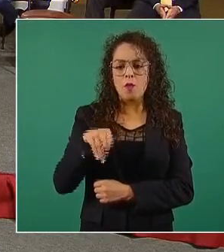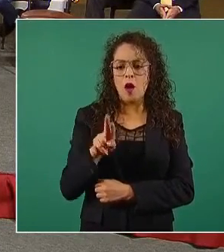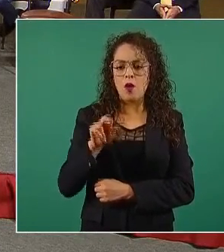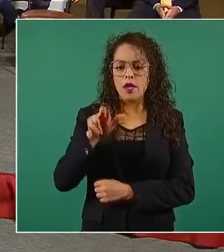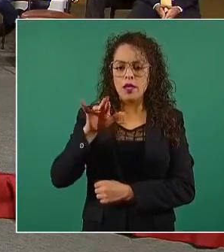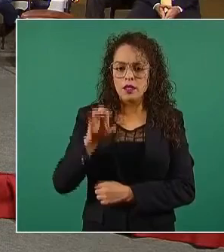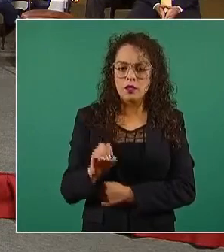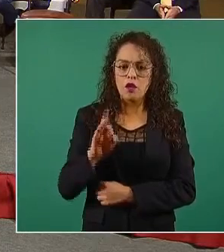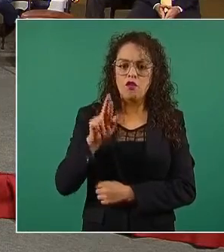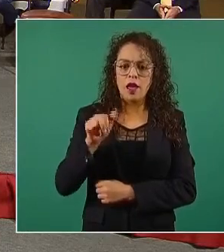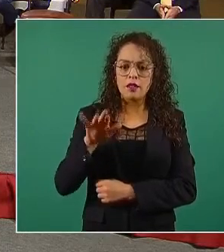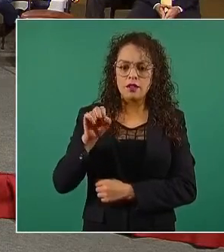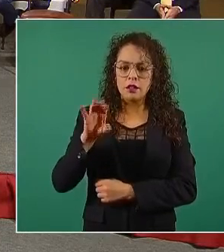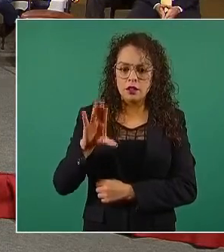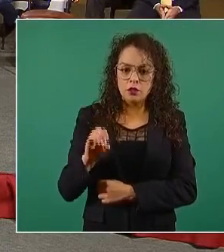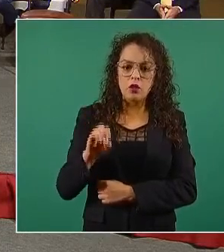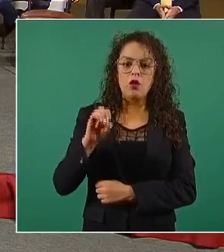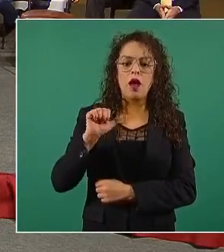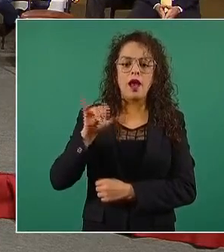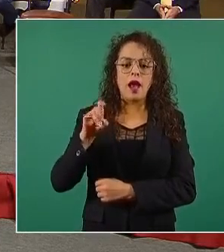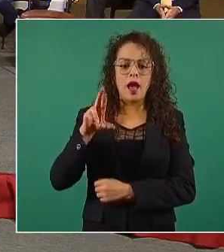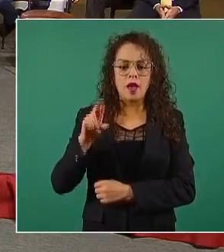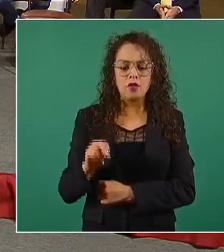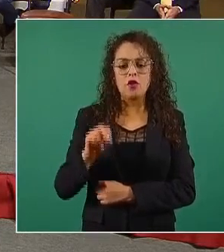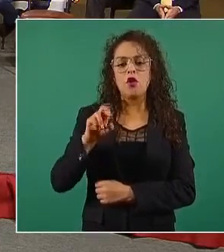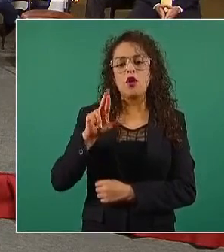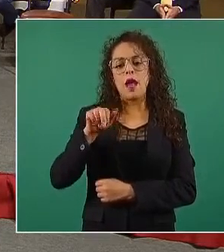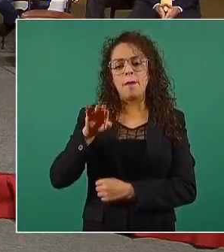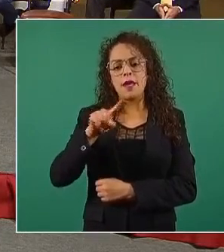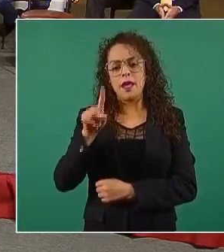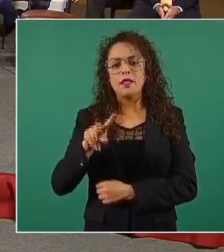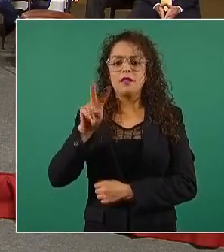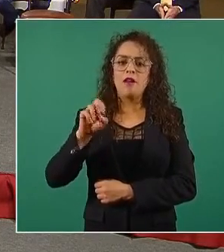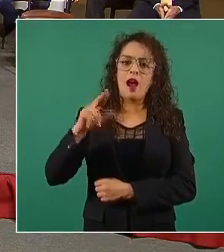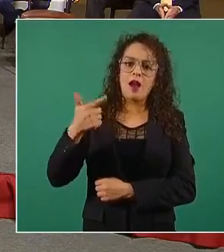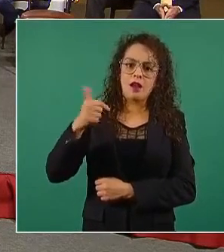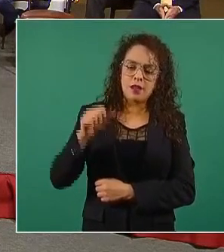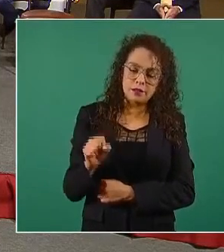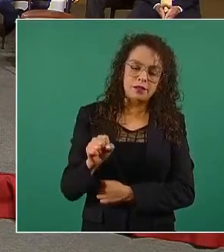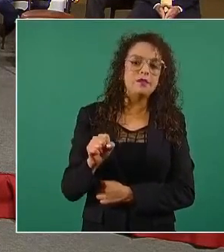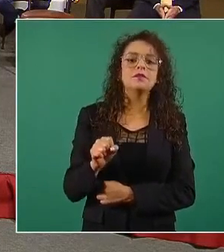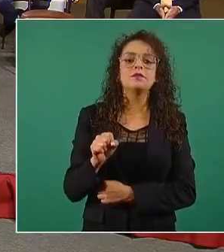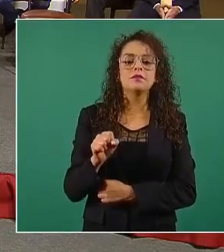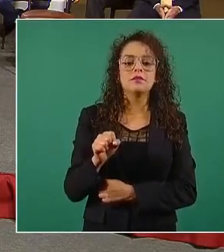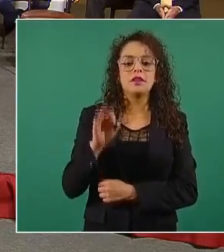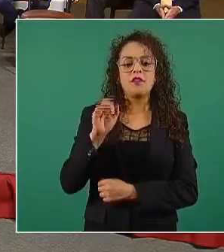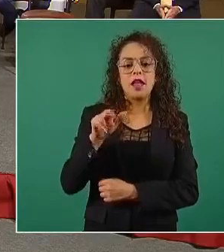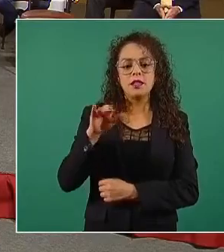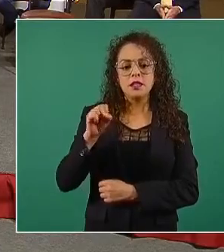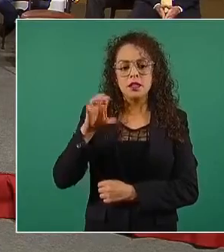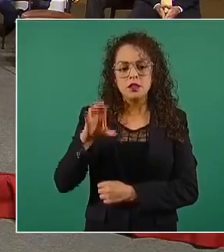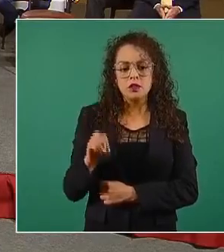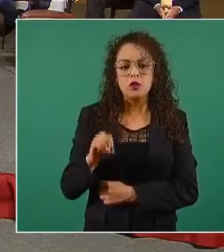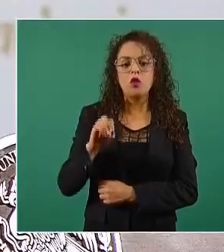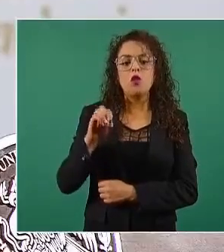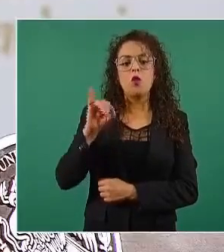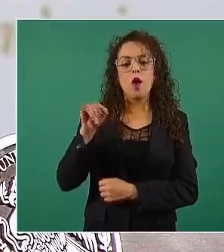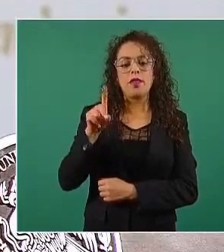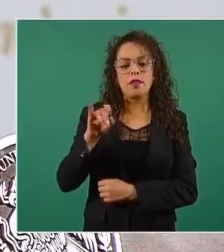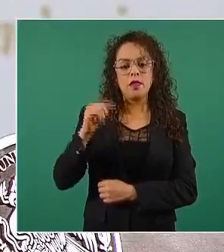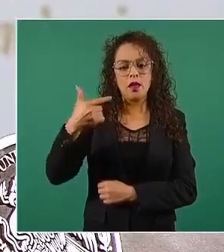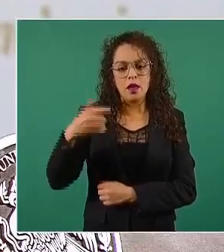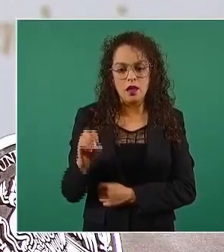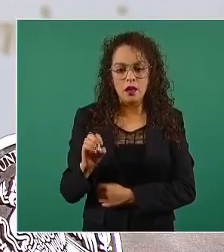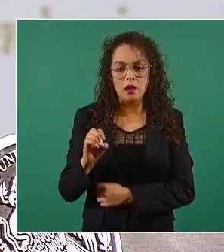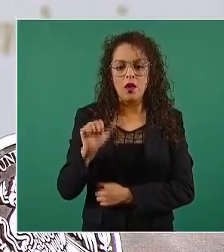Vázquez, Francisco Aguirre, Alejandro Ramírez, Alejandro Vargas, Francisco González, Javier Pérez de Anda, Javier Sordo Madaleno, Juan Diego